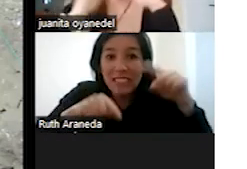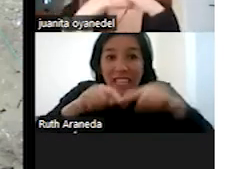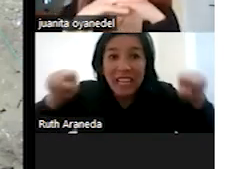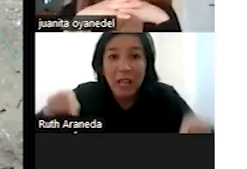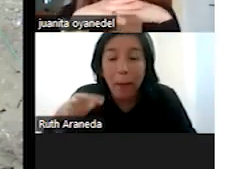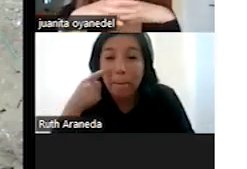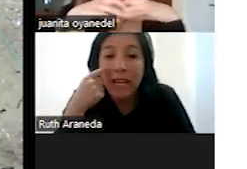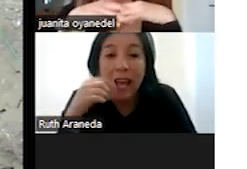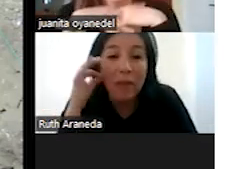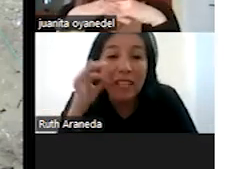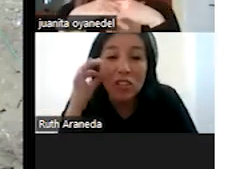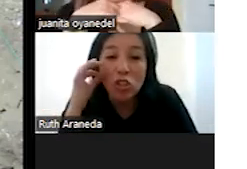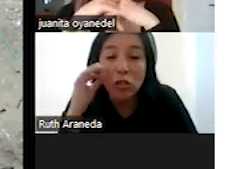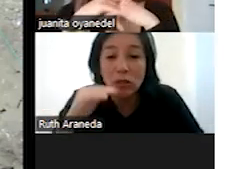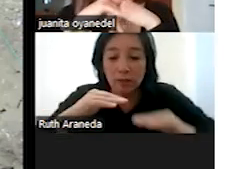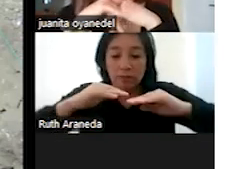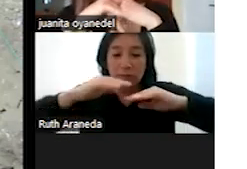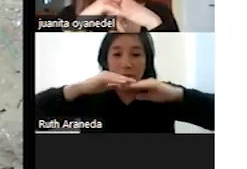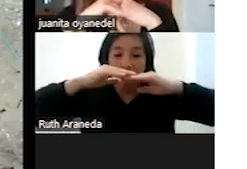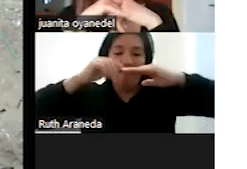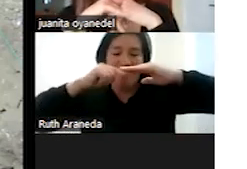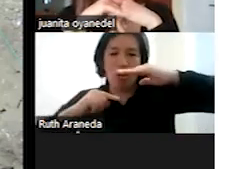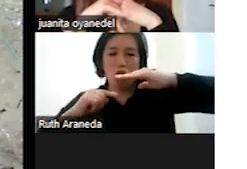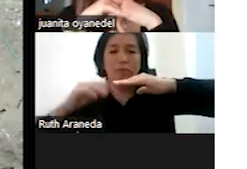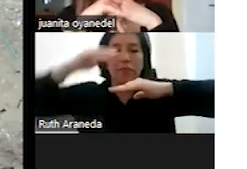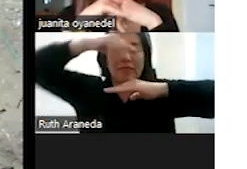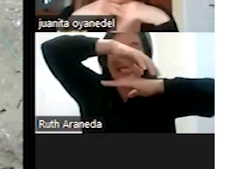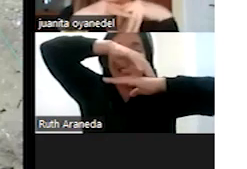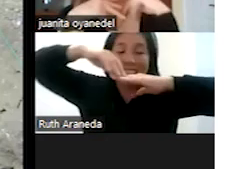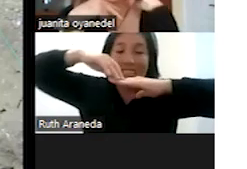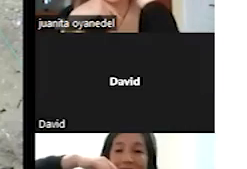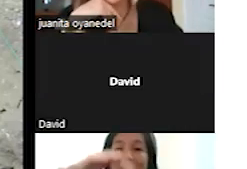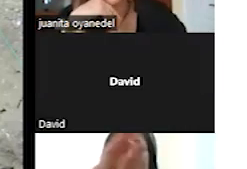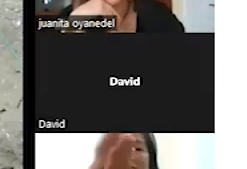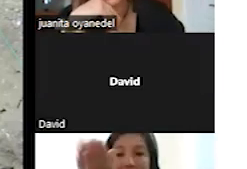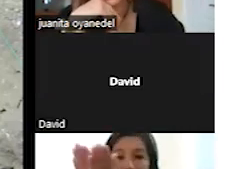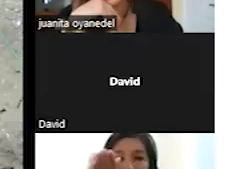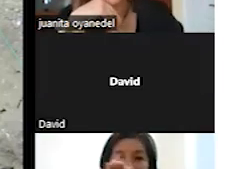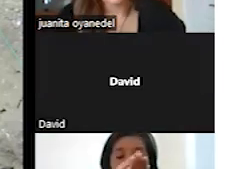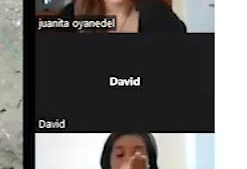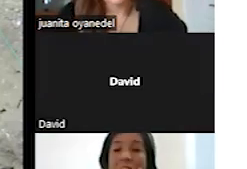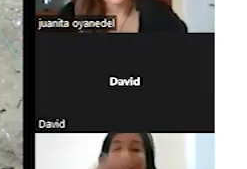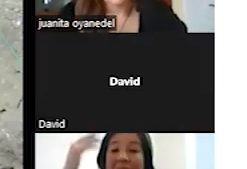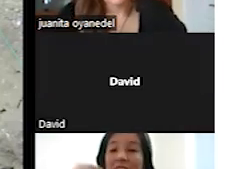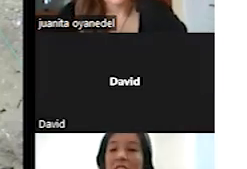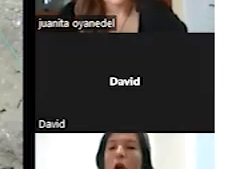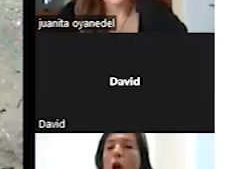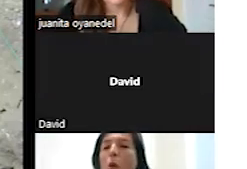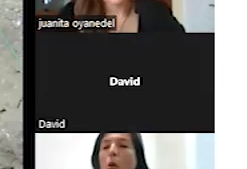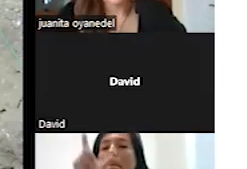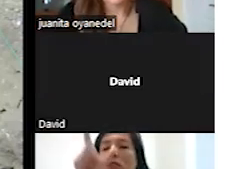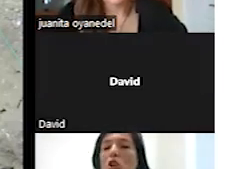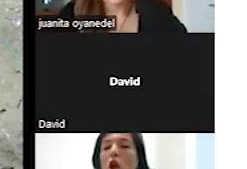es el subsuelo. Arriba está el conchal, es decir, el depósito provocado por la presencia humana. Y ellos enterraban a sus muertos ahí mismo, digamos, en el